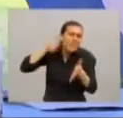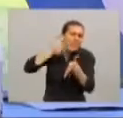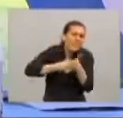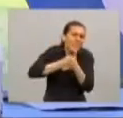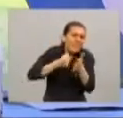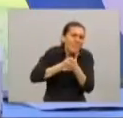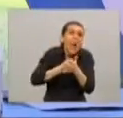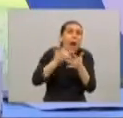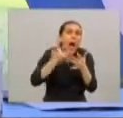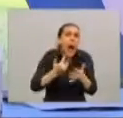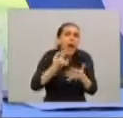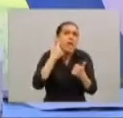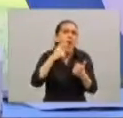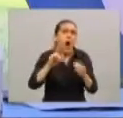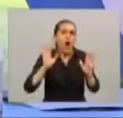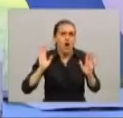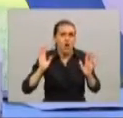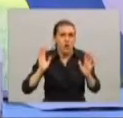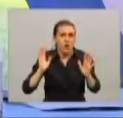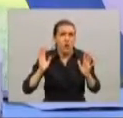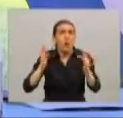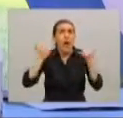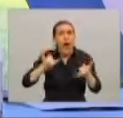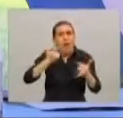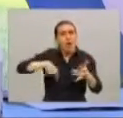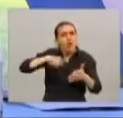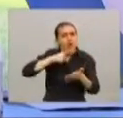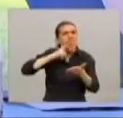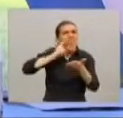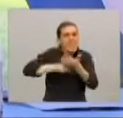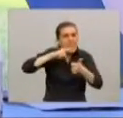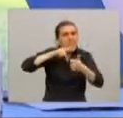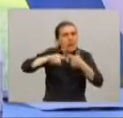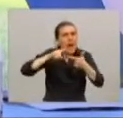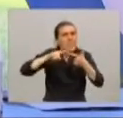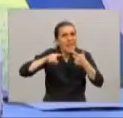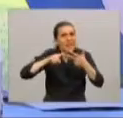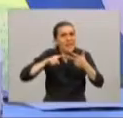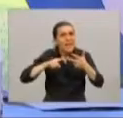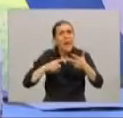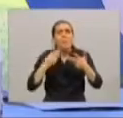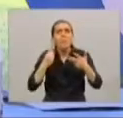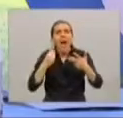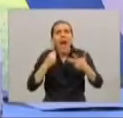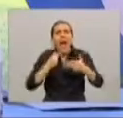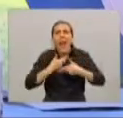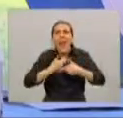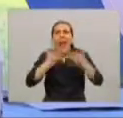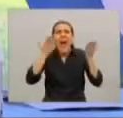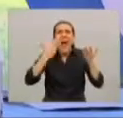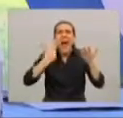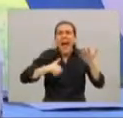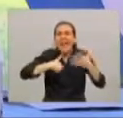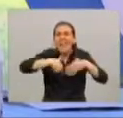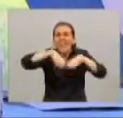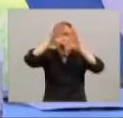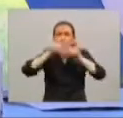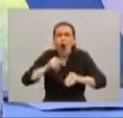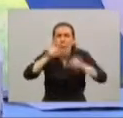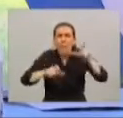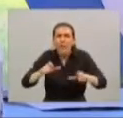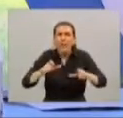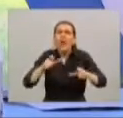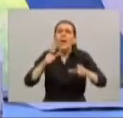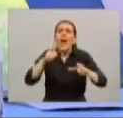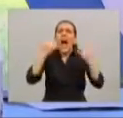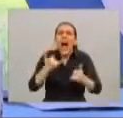no son iguales en todas las provincias. Exactamente. Entonces ahí tenemos que ver por qué es. ¿Es eso porque hay menor calidad en la